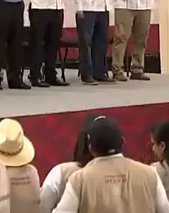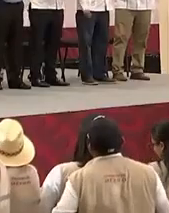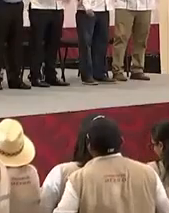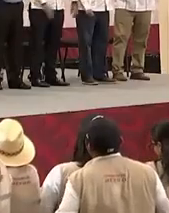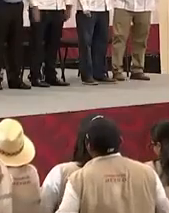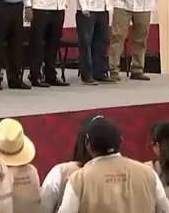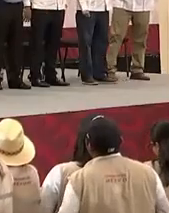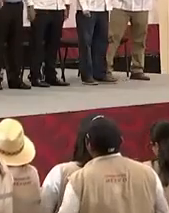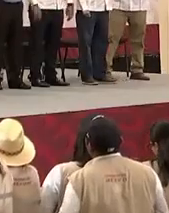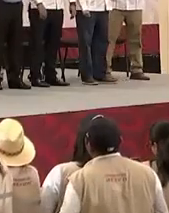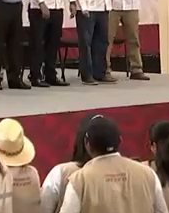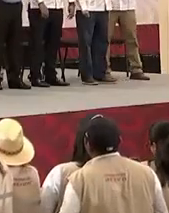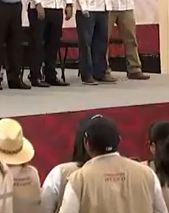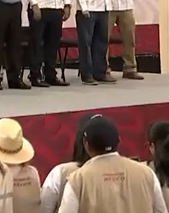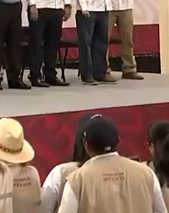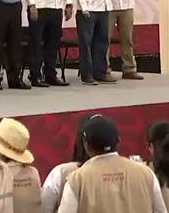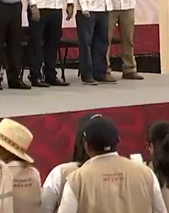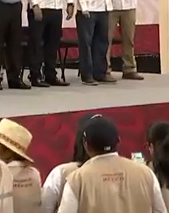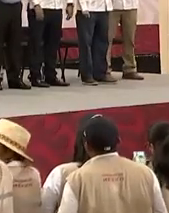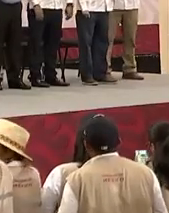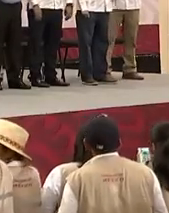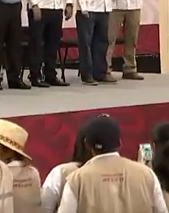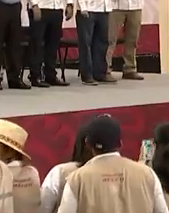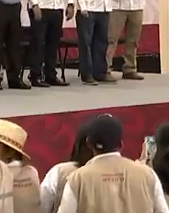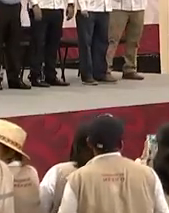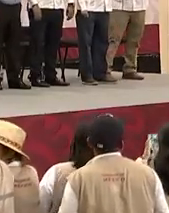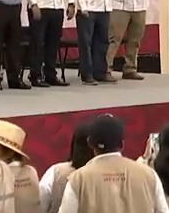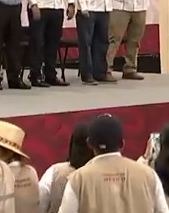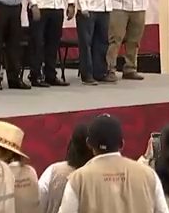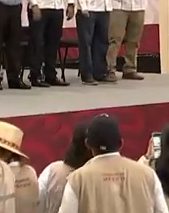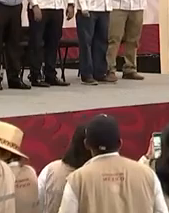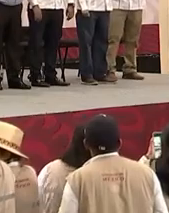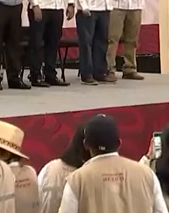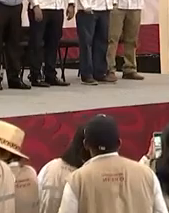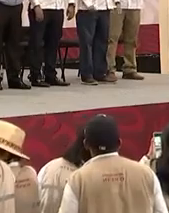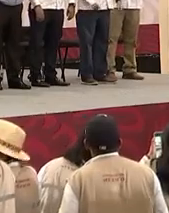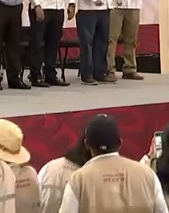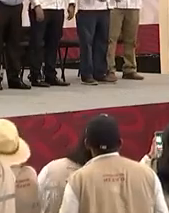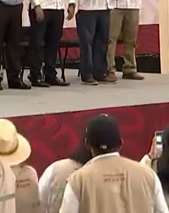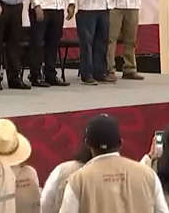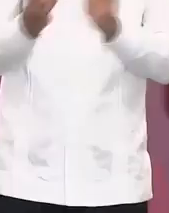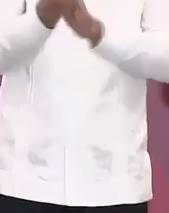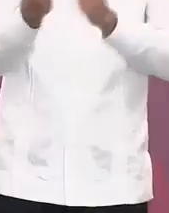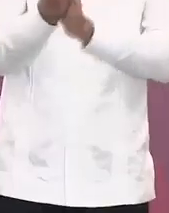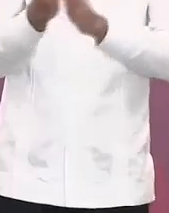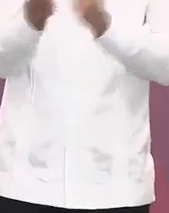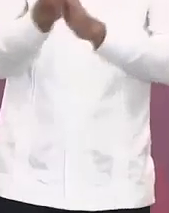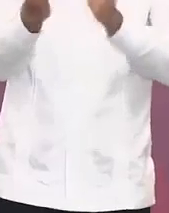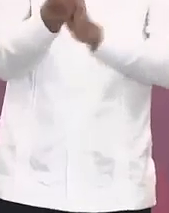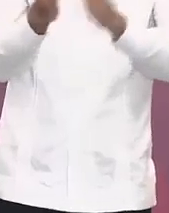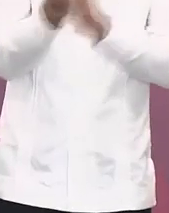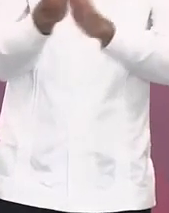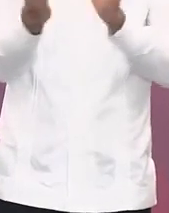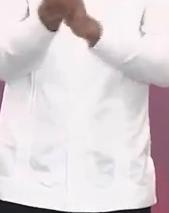Subsecretario de Egresos de la Secretaría de Hacienda y Crédito Público, Juan Pablo de Botton Falcón.